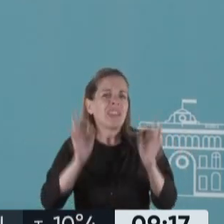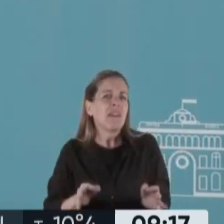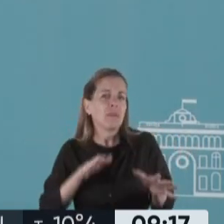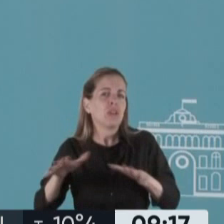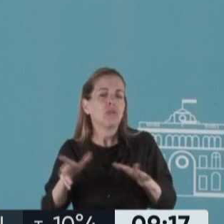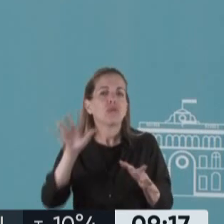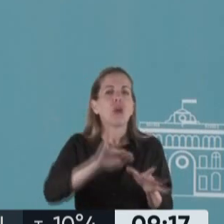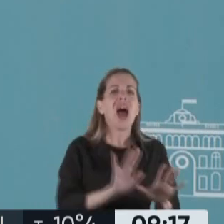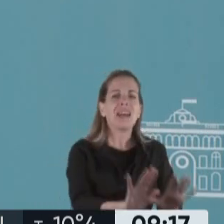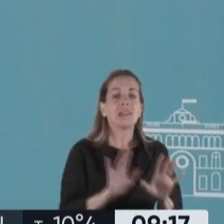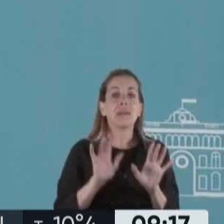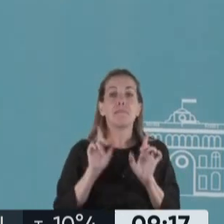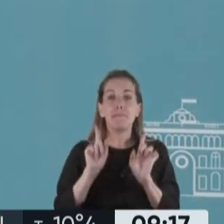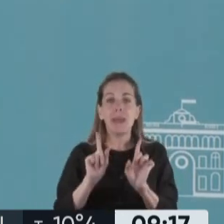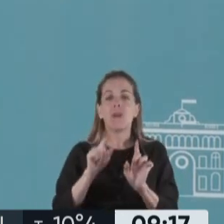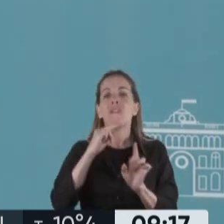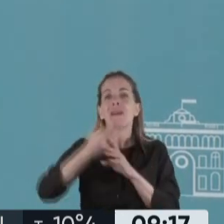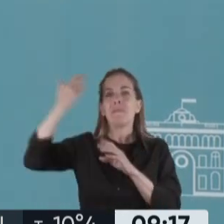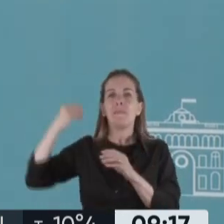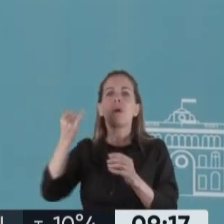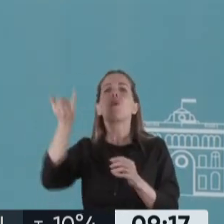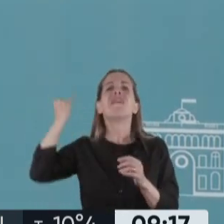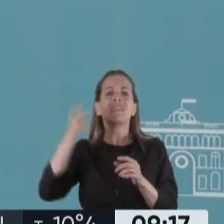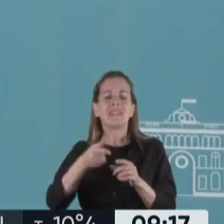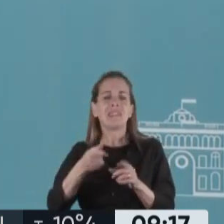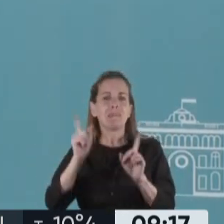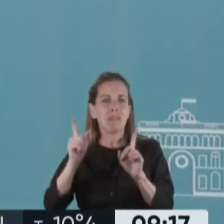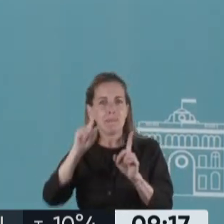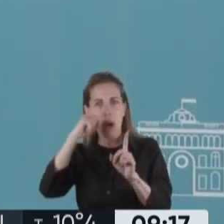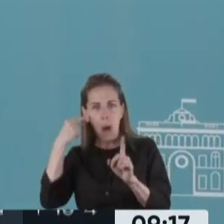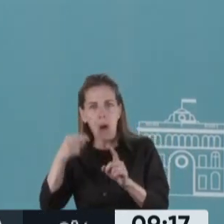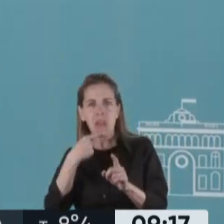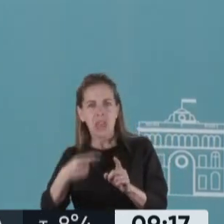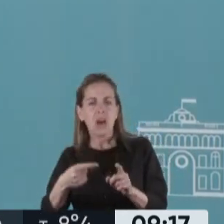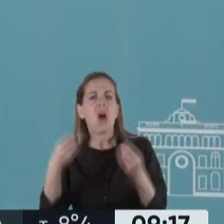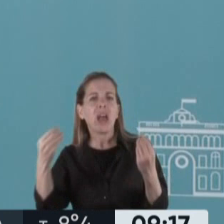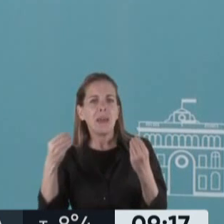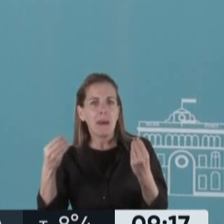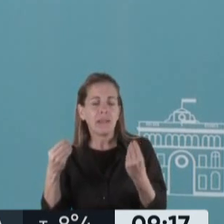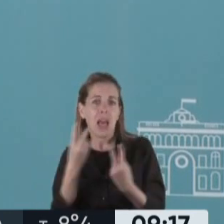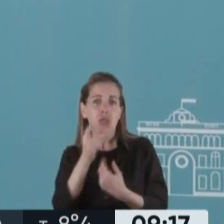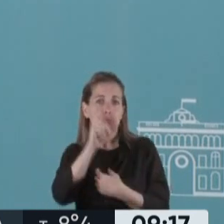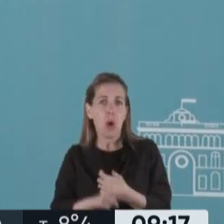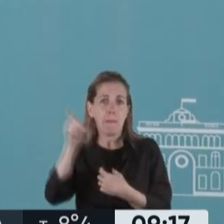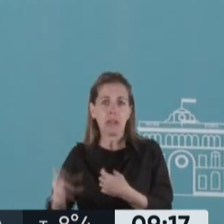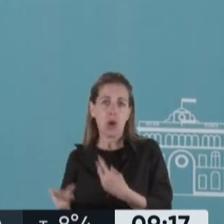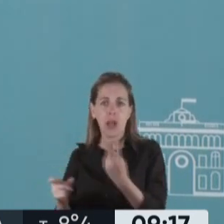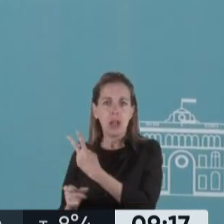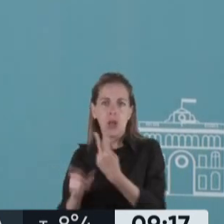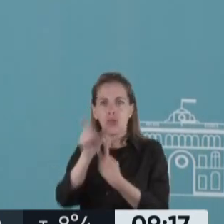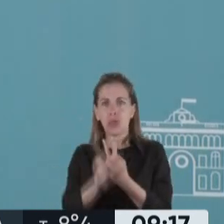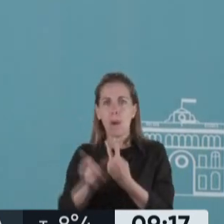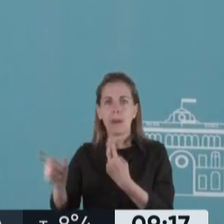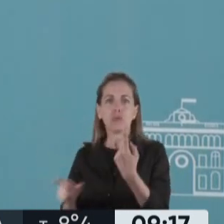sino que un grupo, como él lo dijo muy precisamente en el discurso entre la Cámara de la Construcción, digamos, dos ciudadanos, hasta ahora dos,